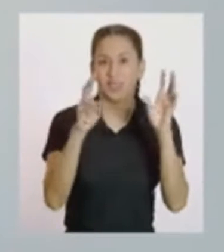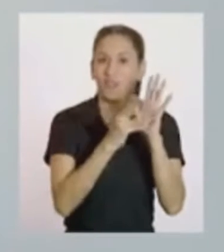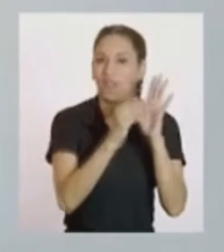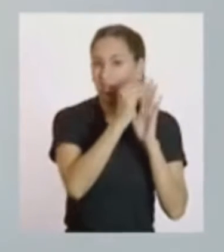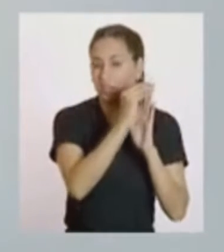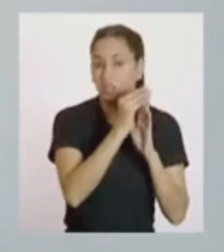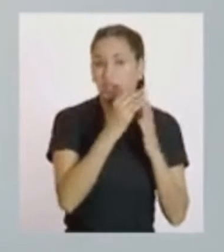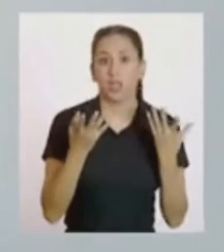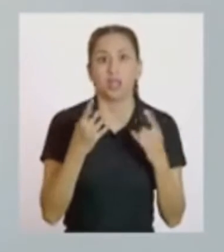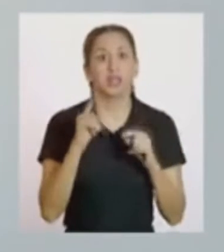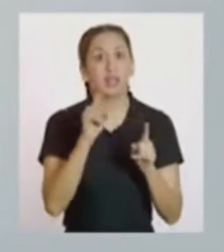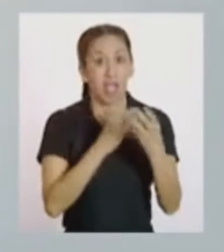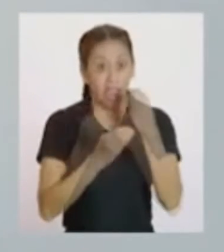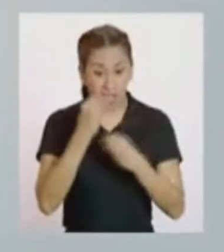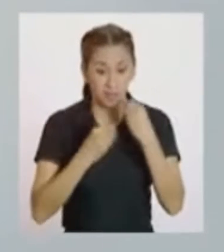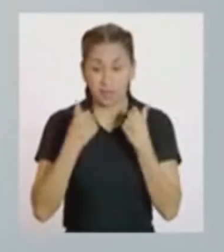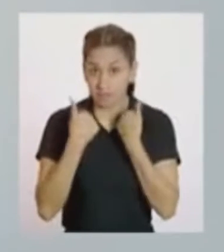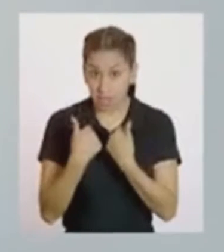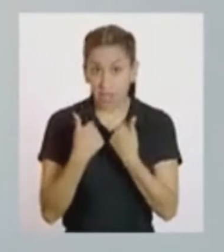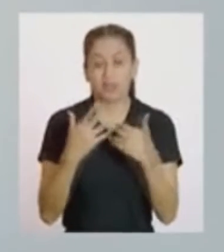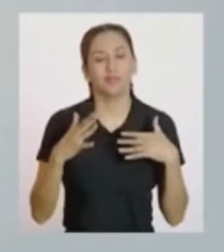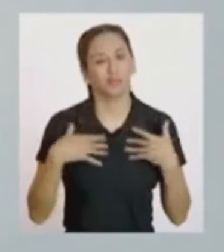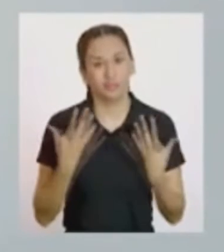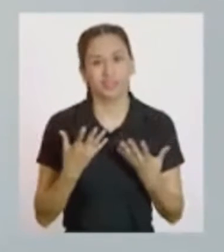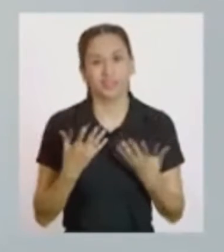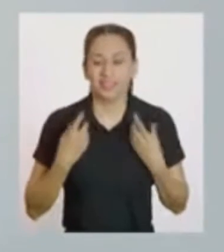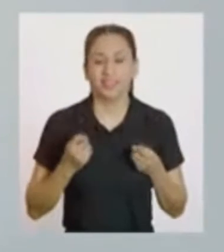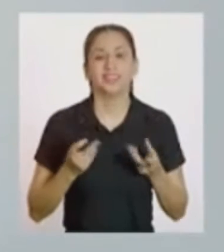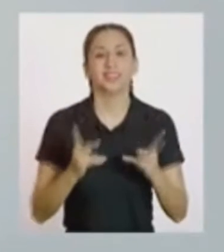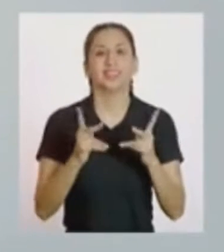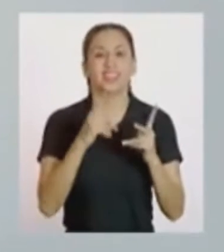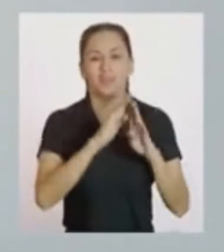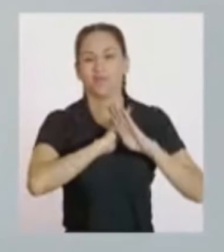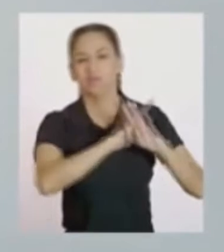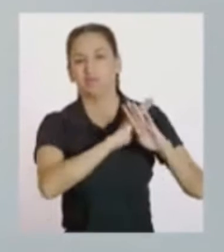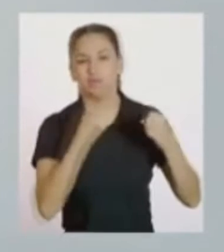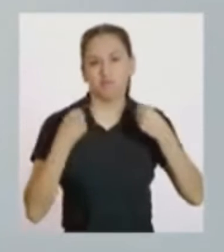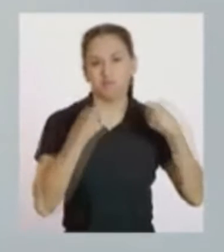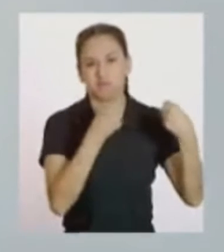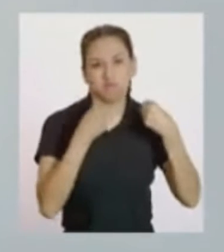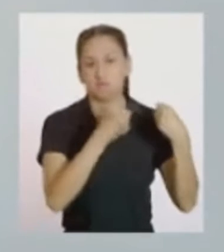sus complicaciones. Alimentarnos de forma saludable nos permite no solamente